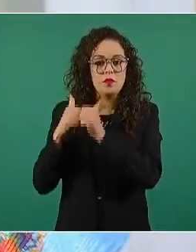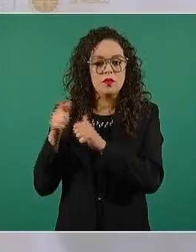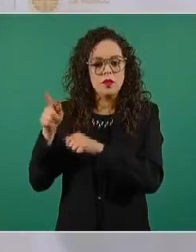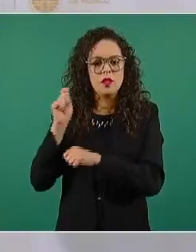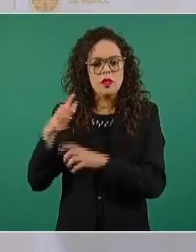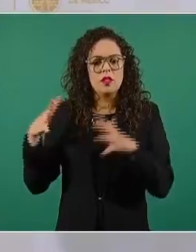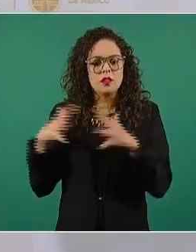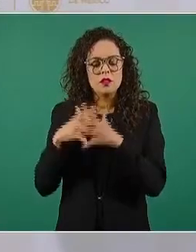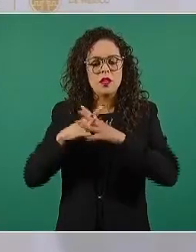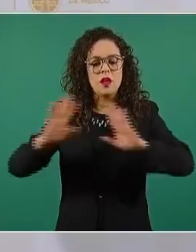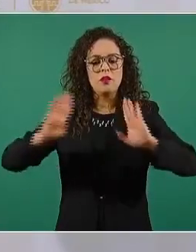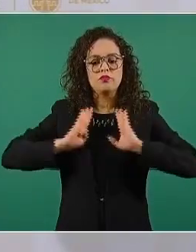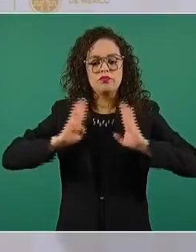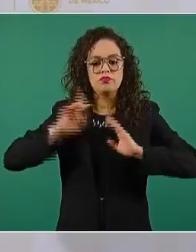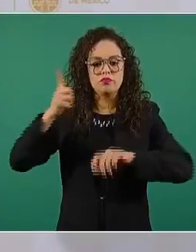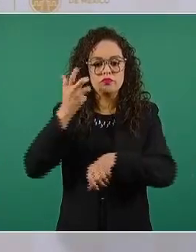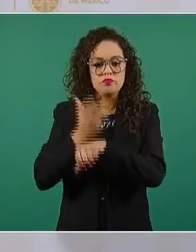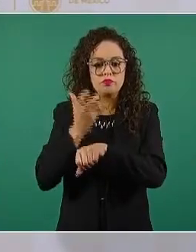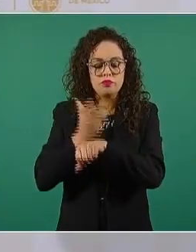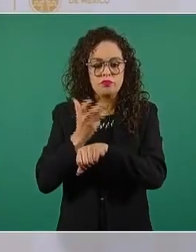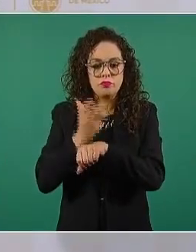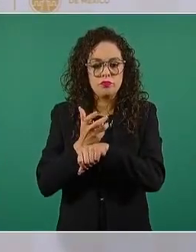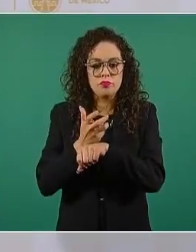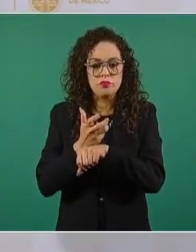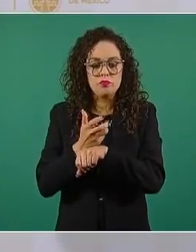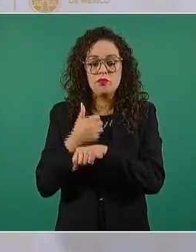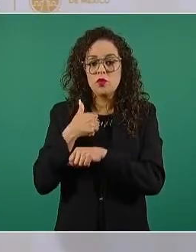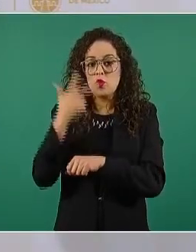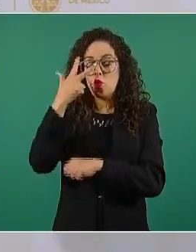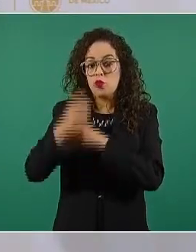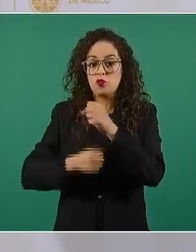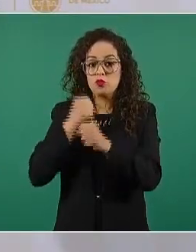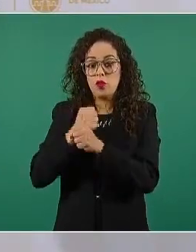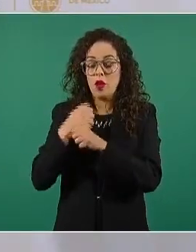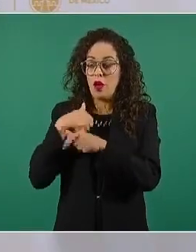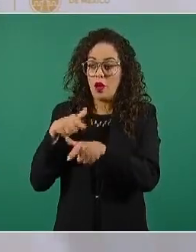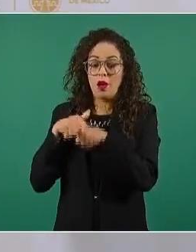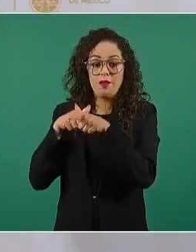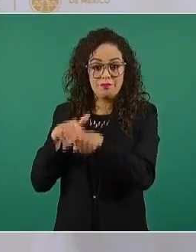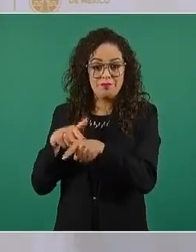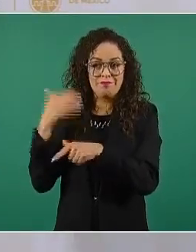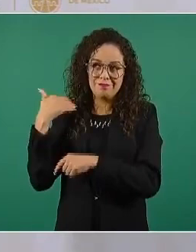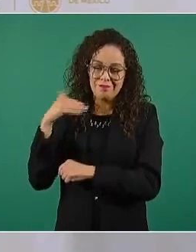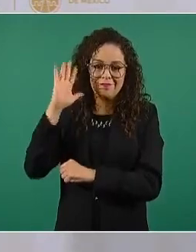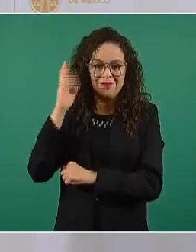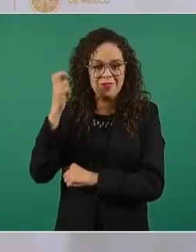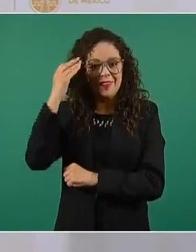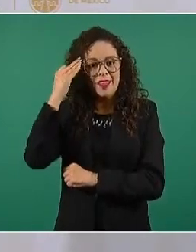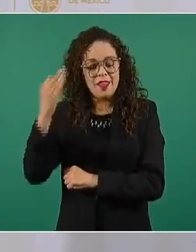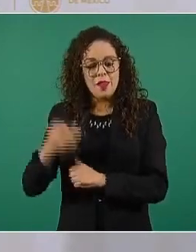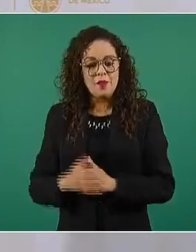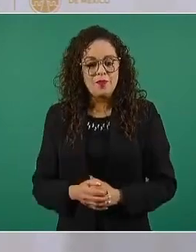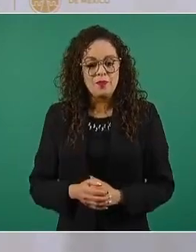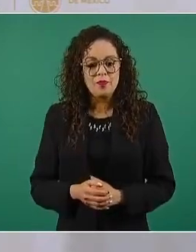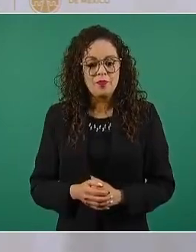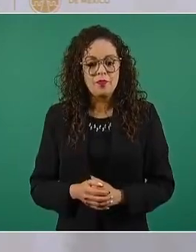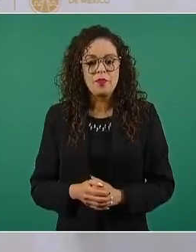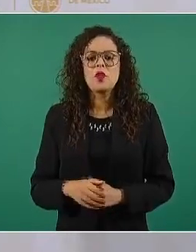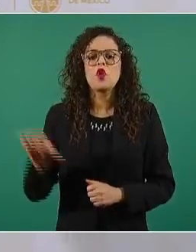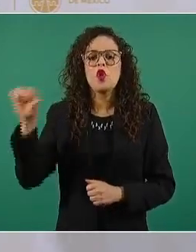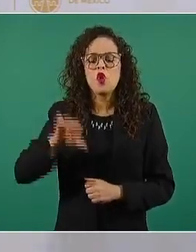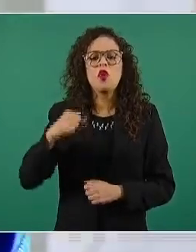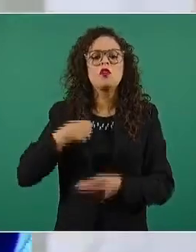del Ejército de Estados Unidos, en el cual fungí durante 8 años. Estoy aquí gracias